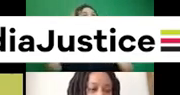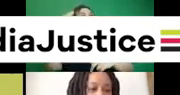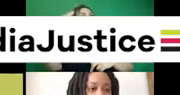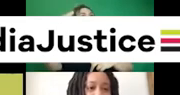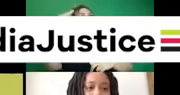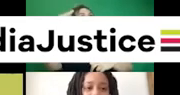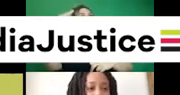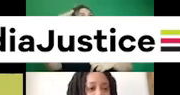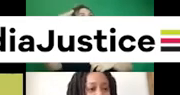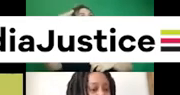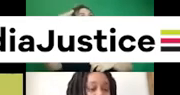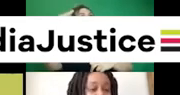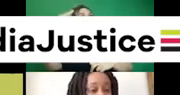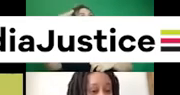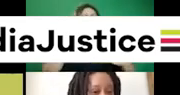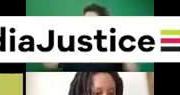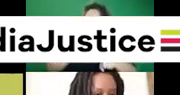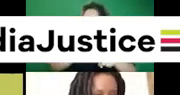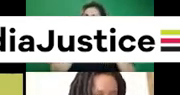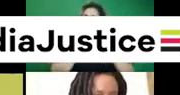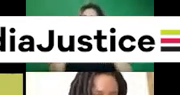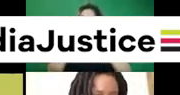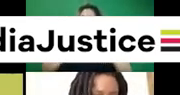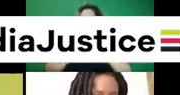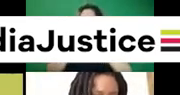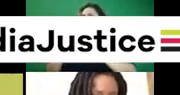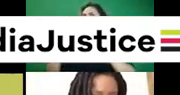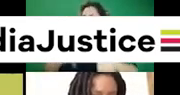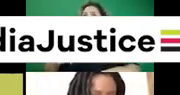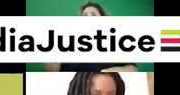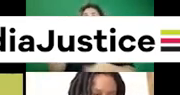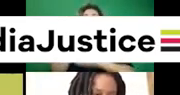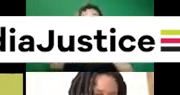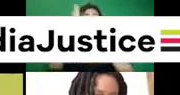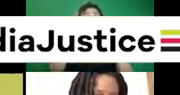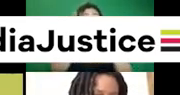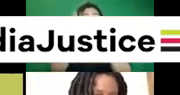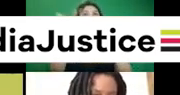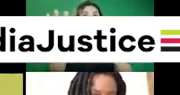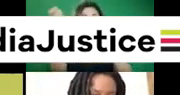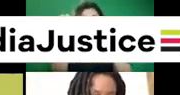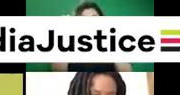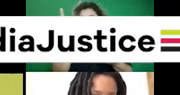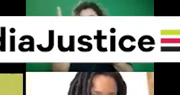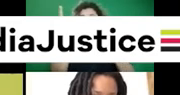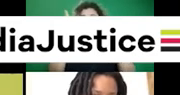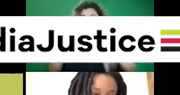acá afuera diciendo que la vacuna te va a ser zombi alguien más que quiera compartir